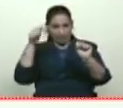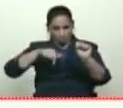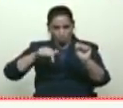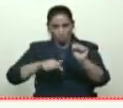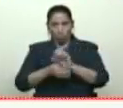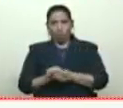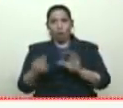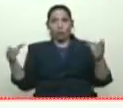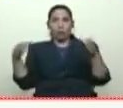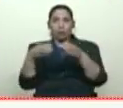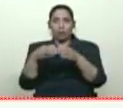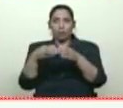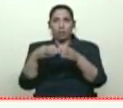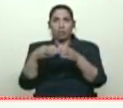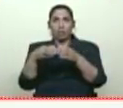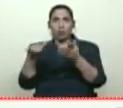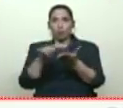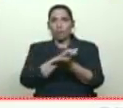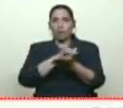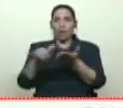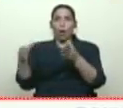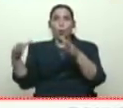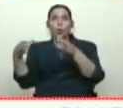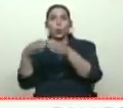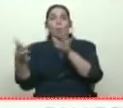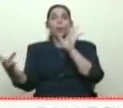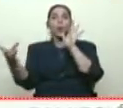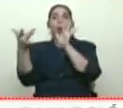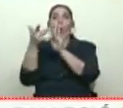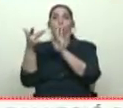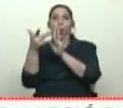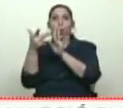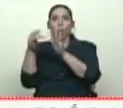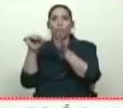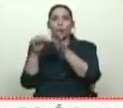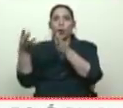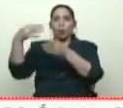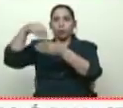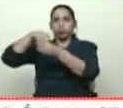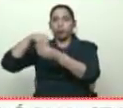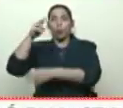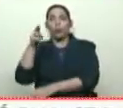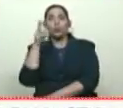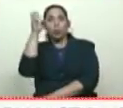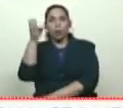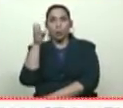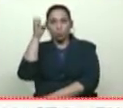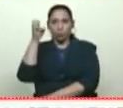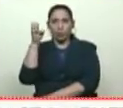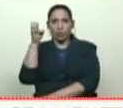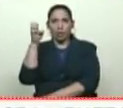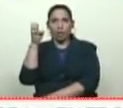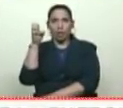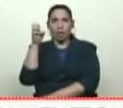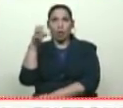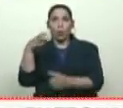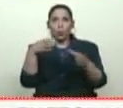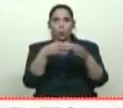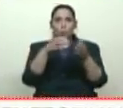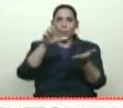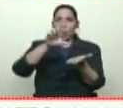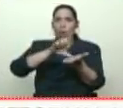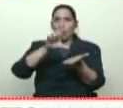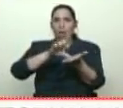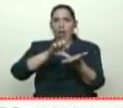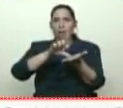se reunieron en Nueva York el grupo de contacto en el que está incluido la Unión Europea con el grupo de Lima, precisamente tratando